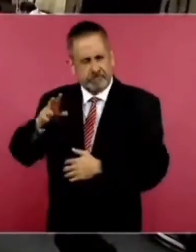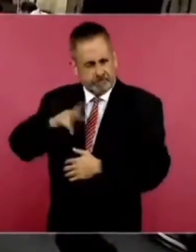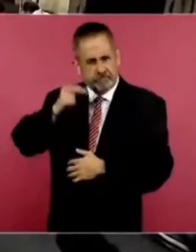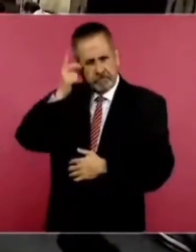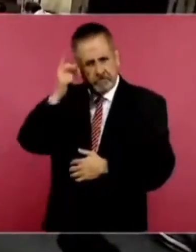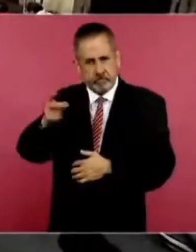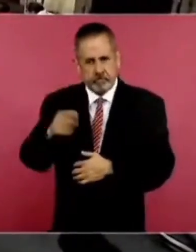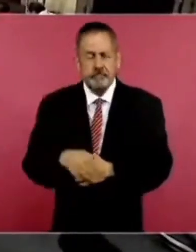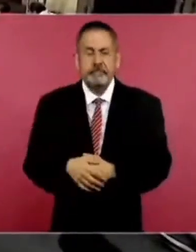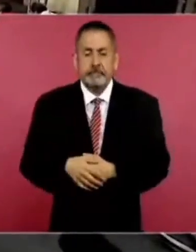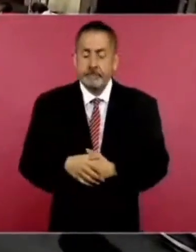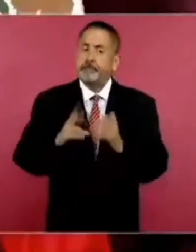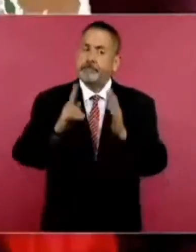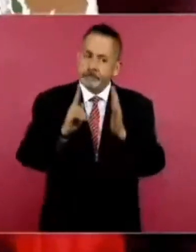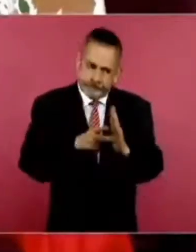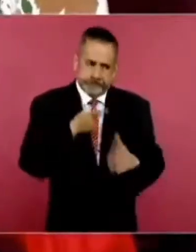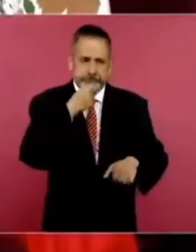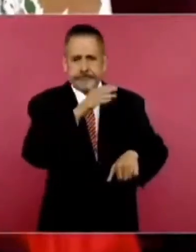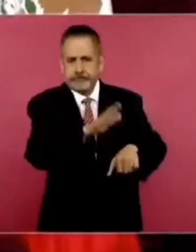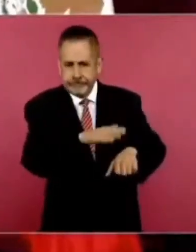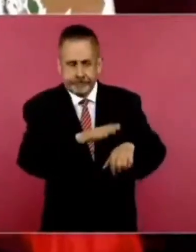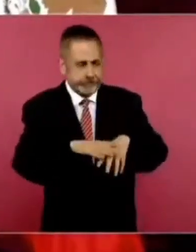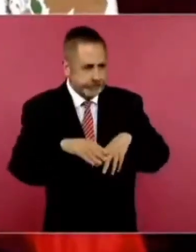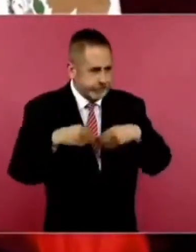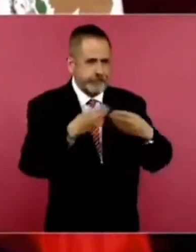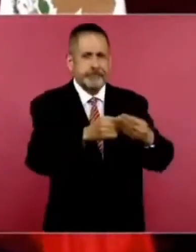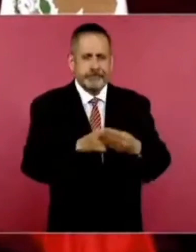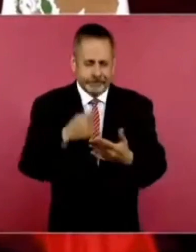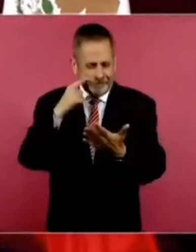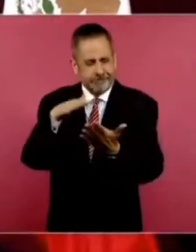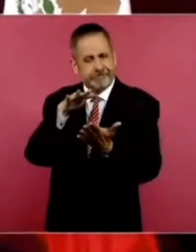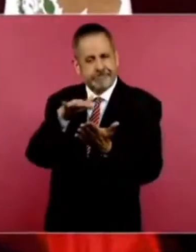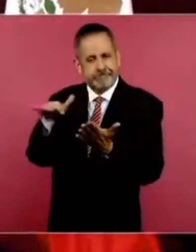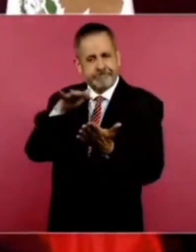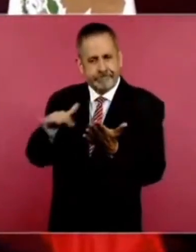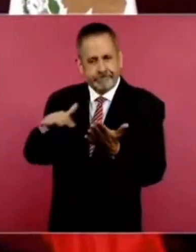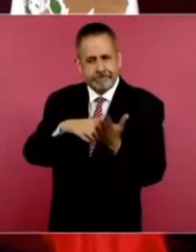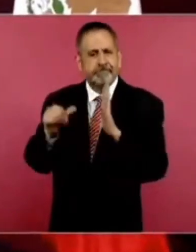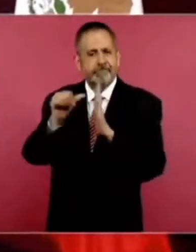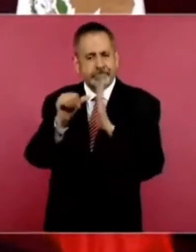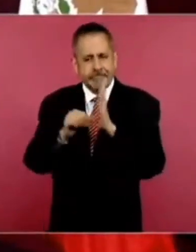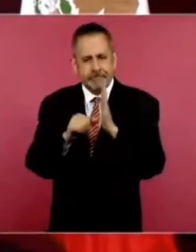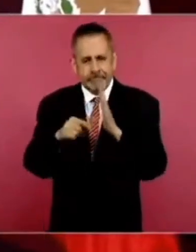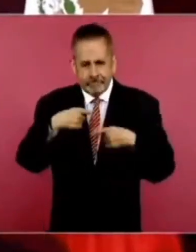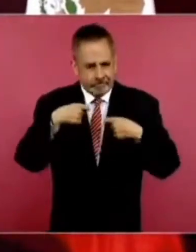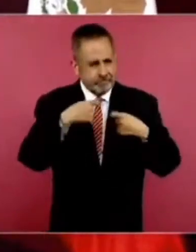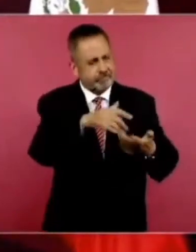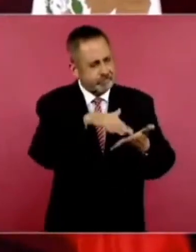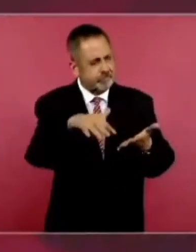vez, así como dicen los abogados, vamos a leerles el artículo.